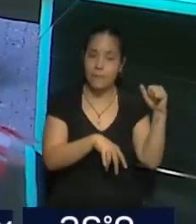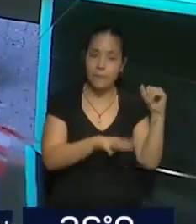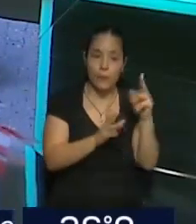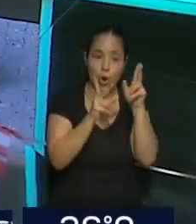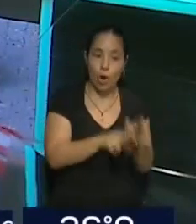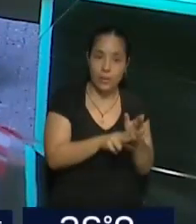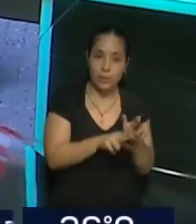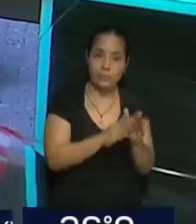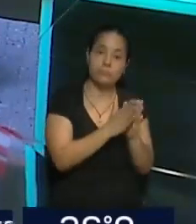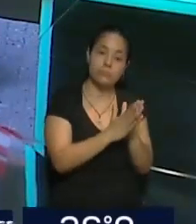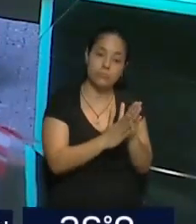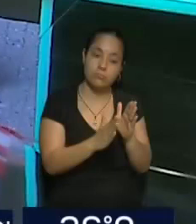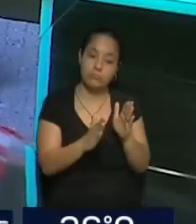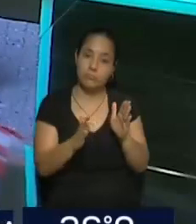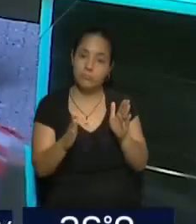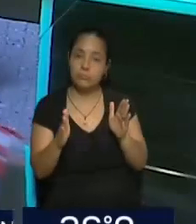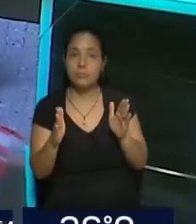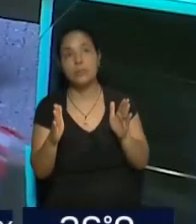obviamente, durante la madrugada